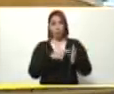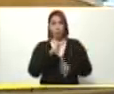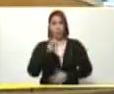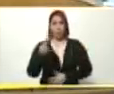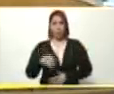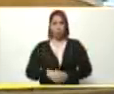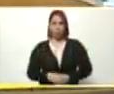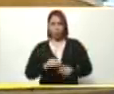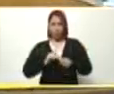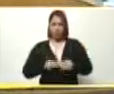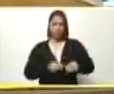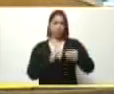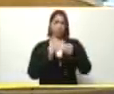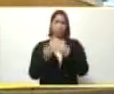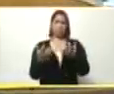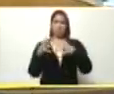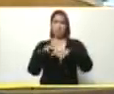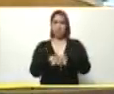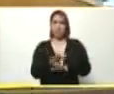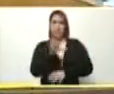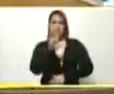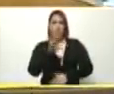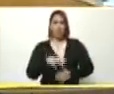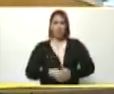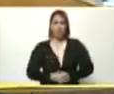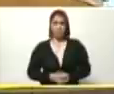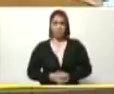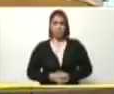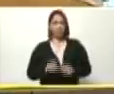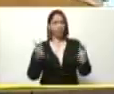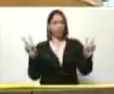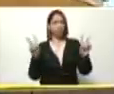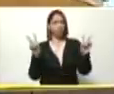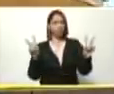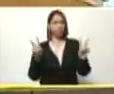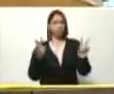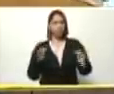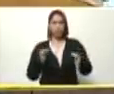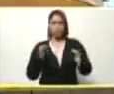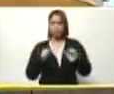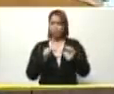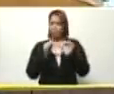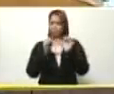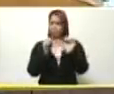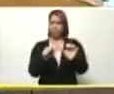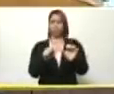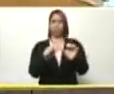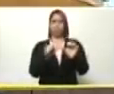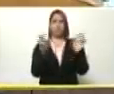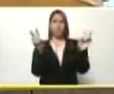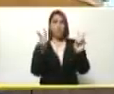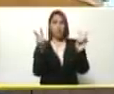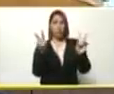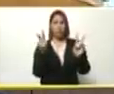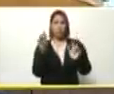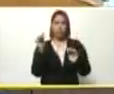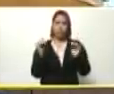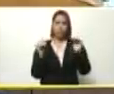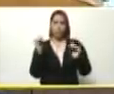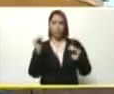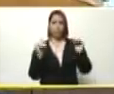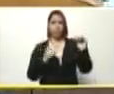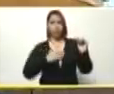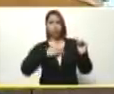de la patria, de victoria permanente, de victorias parciales